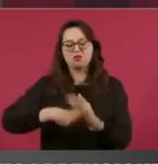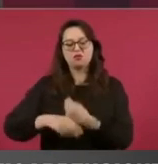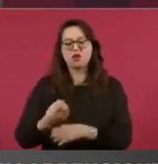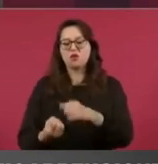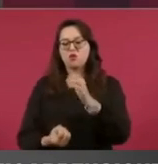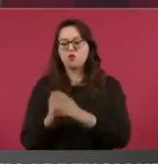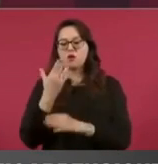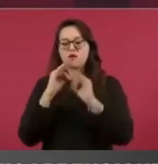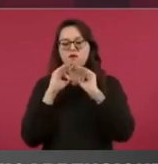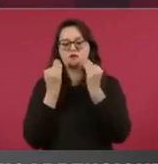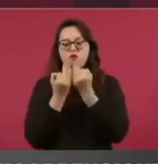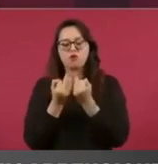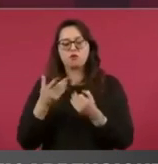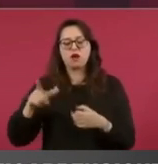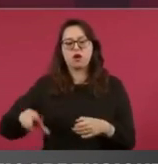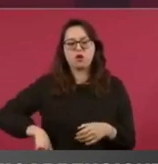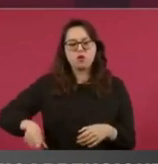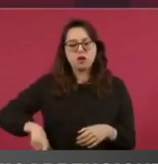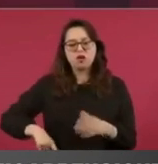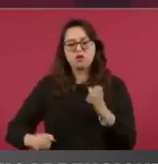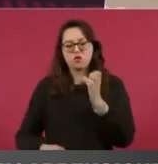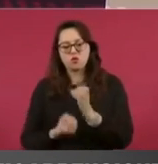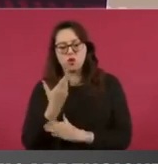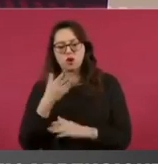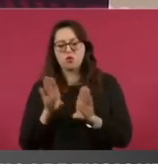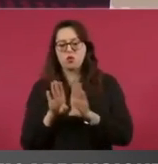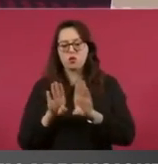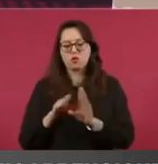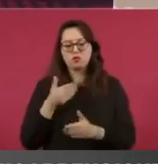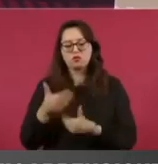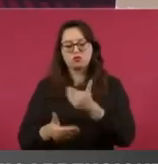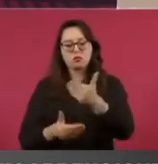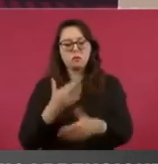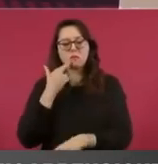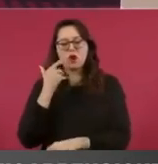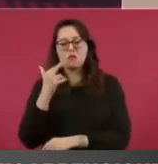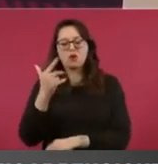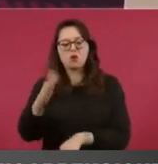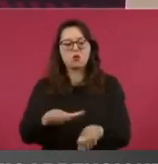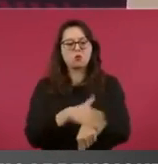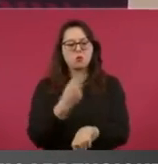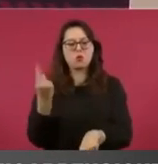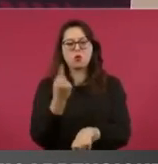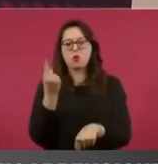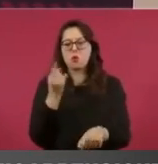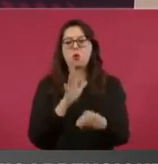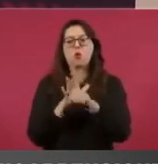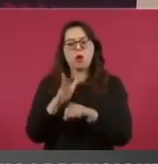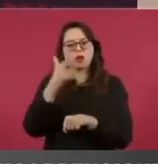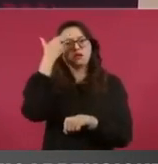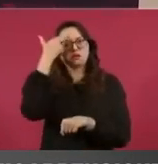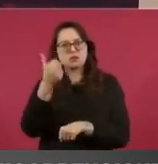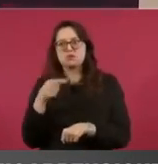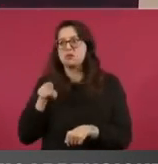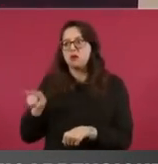modelo económico que nos está dando resultados, y tiene unas cosas